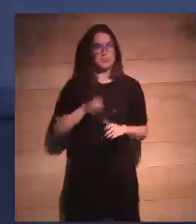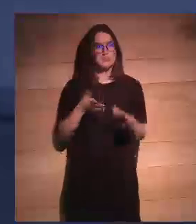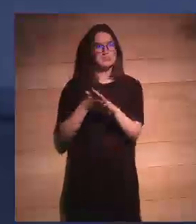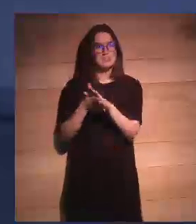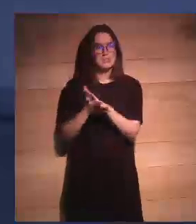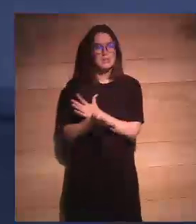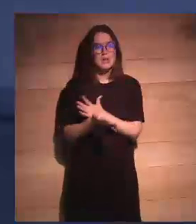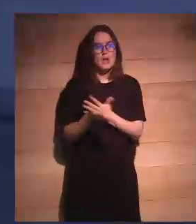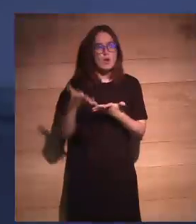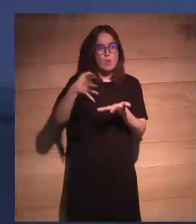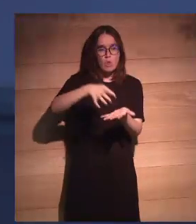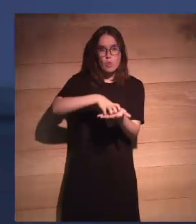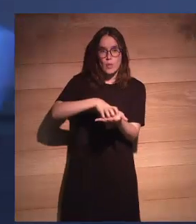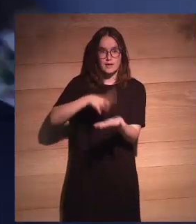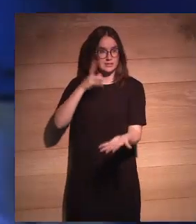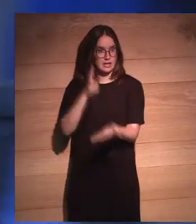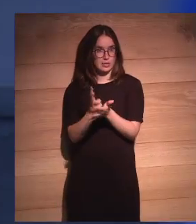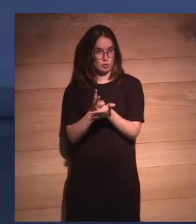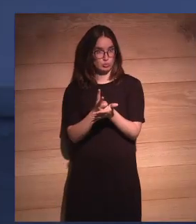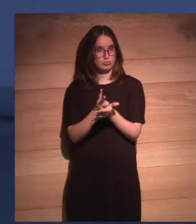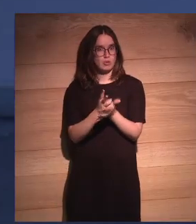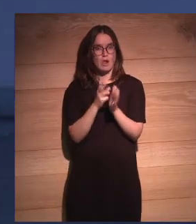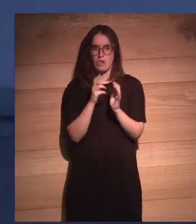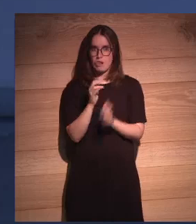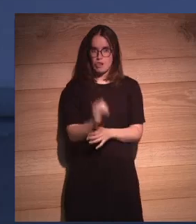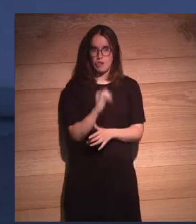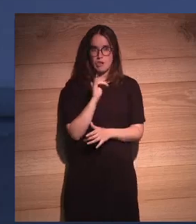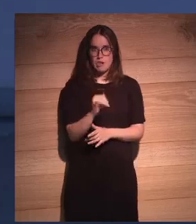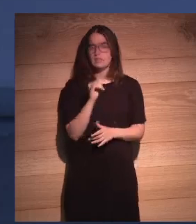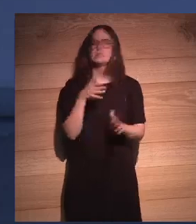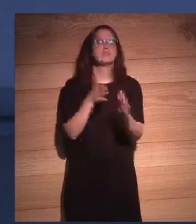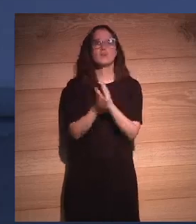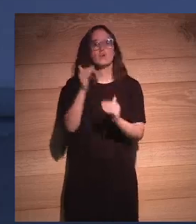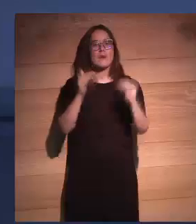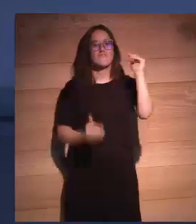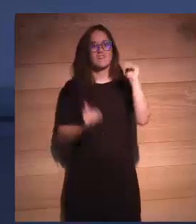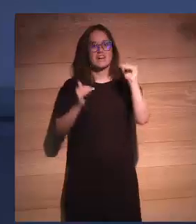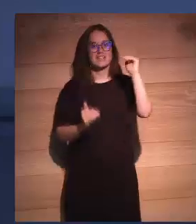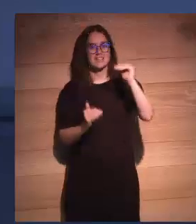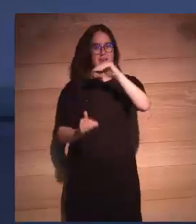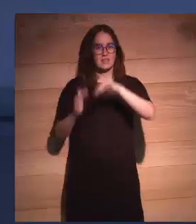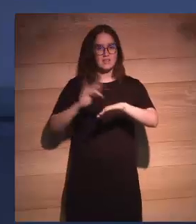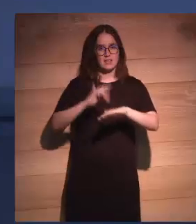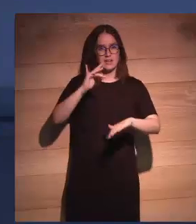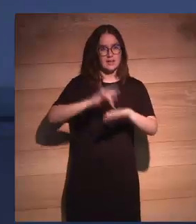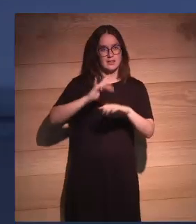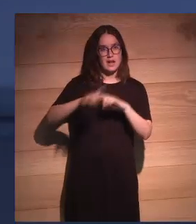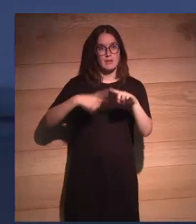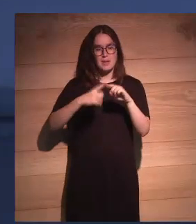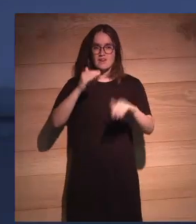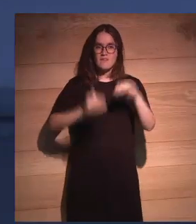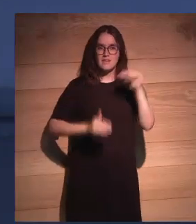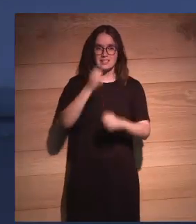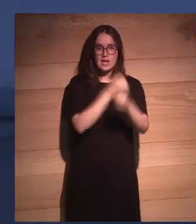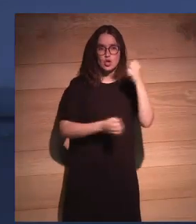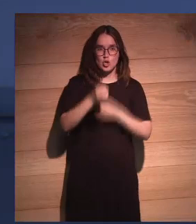plantean incógnitas y retos en el camino, produciendo una brecha digital que se suma a la brecha económica y